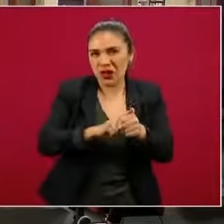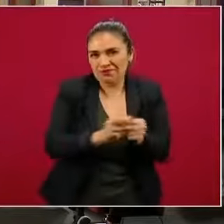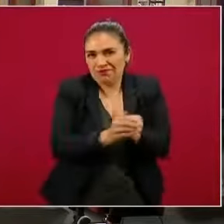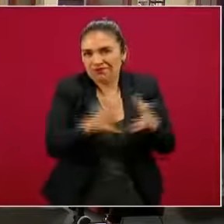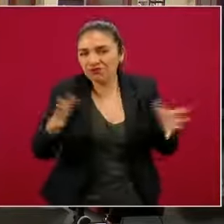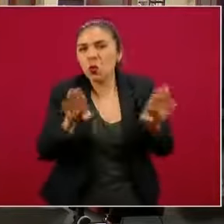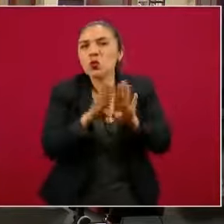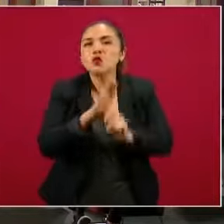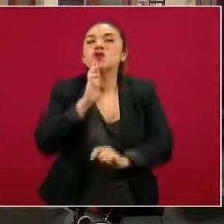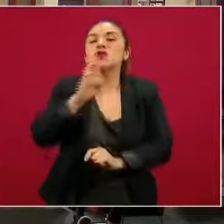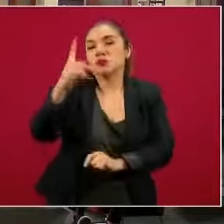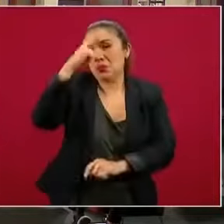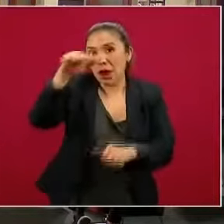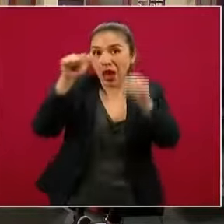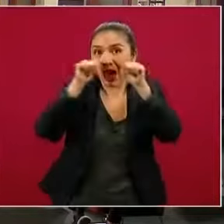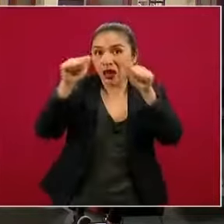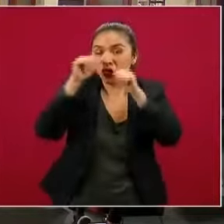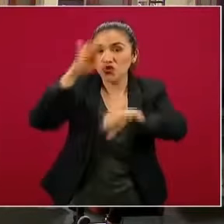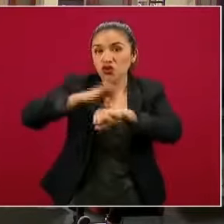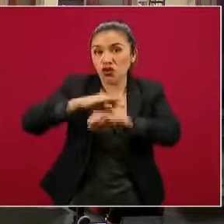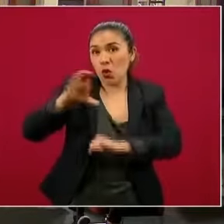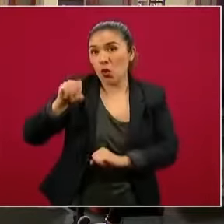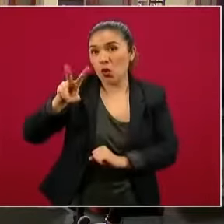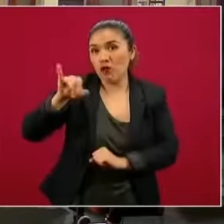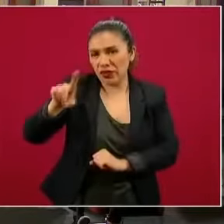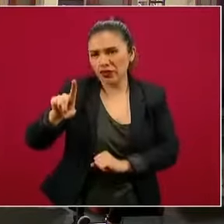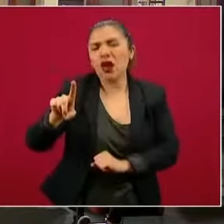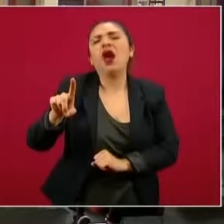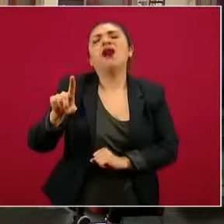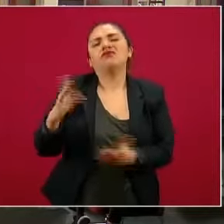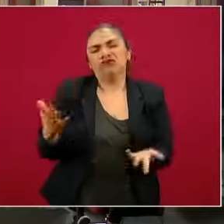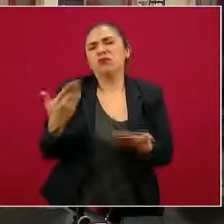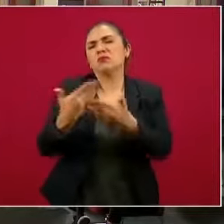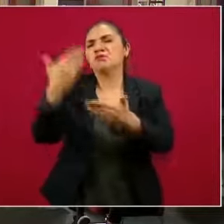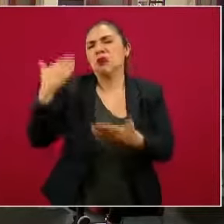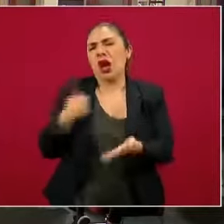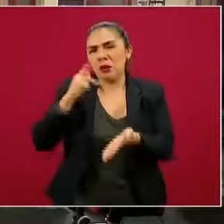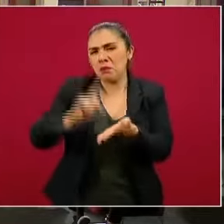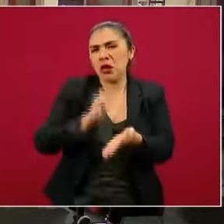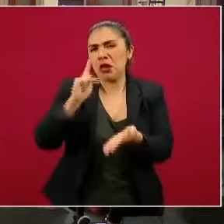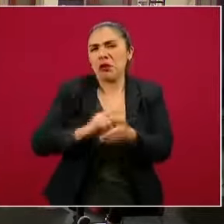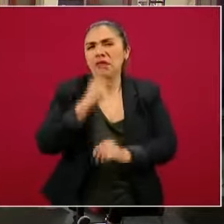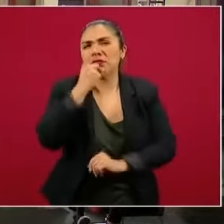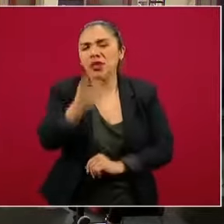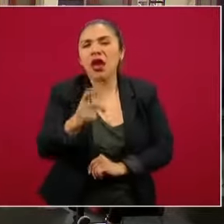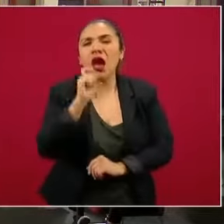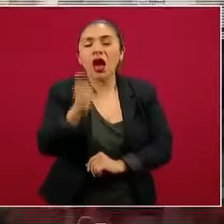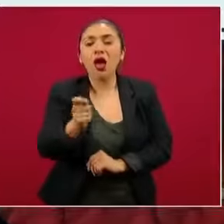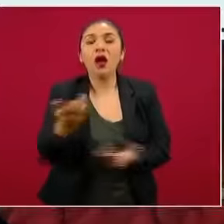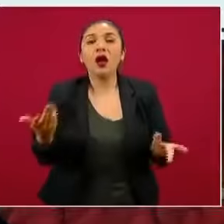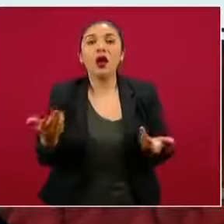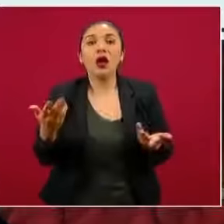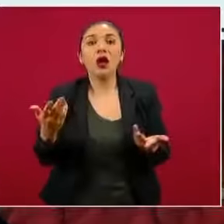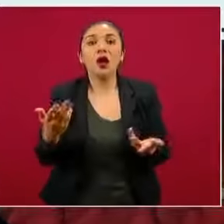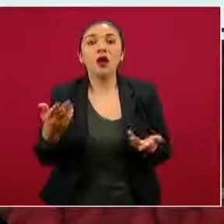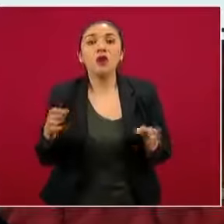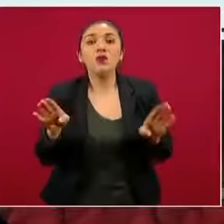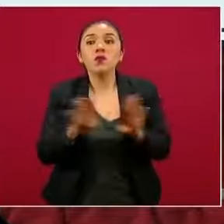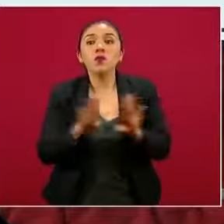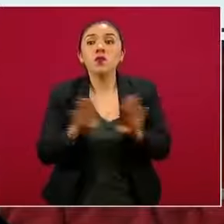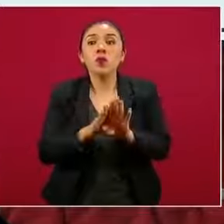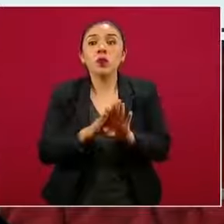la respuesta en atención médica para COVID, lo hemos dicho en varias ocasiones, la respuesta además de sanitaria ha